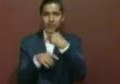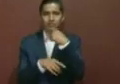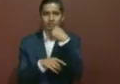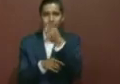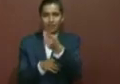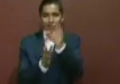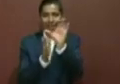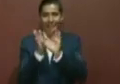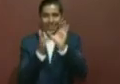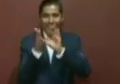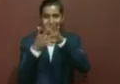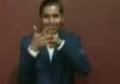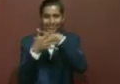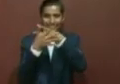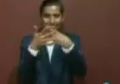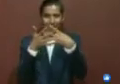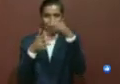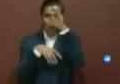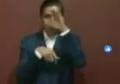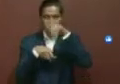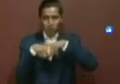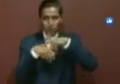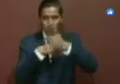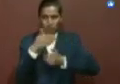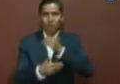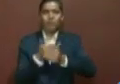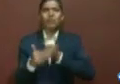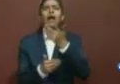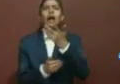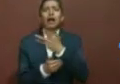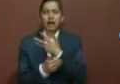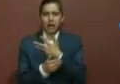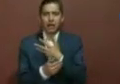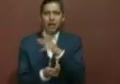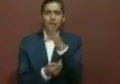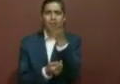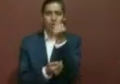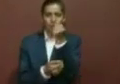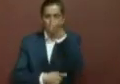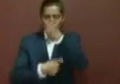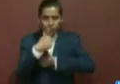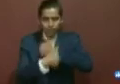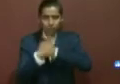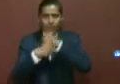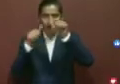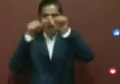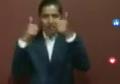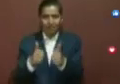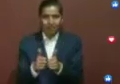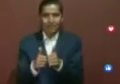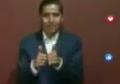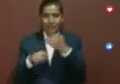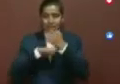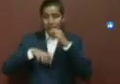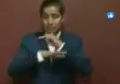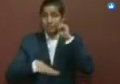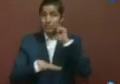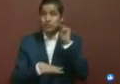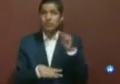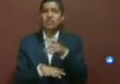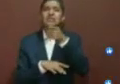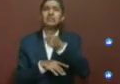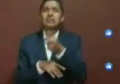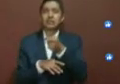de la agenda de procesos culturales. Nos quedan todavía 9 concursos artesanales. El Estado de Michoacán es el Estado